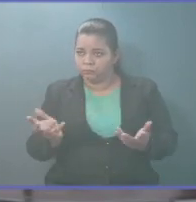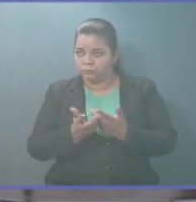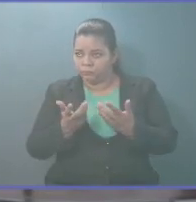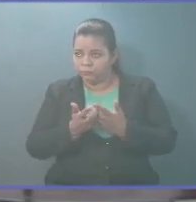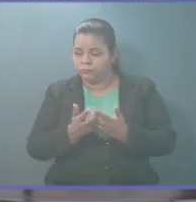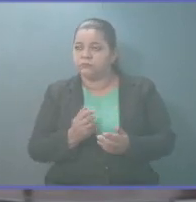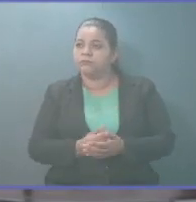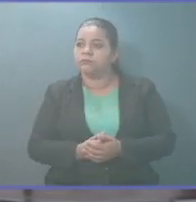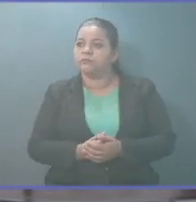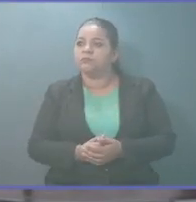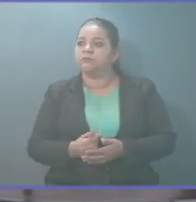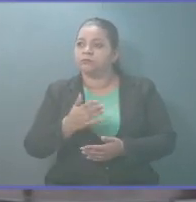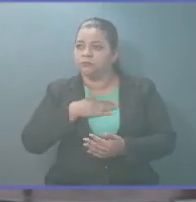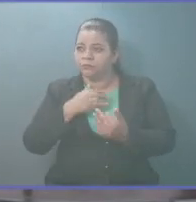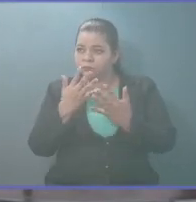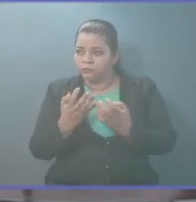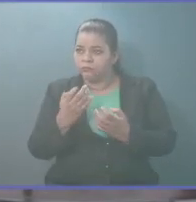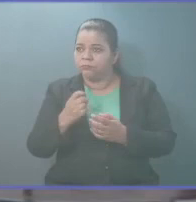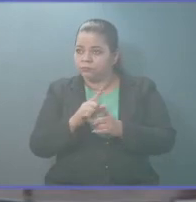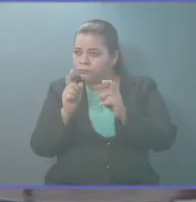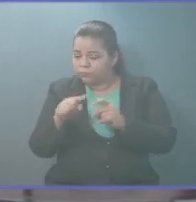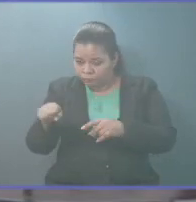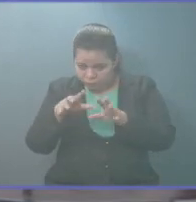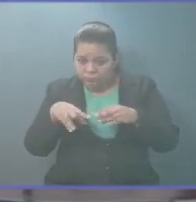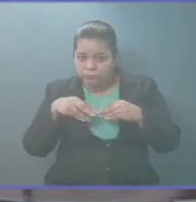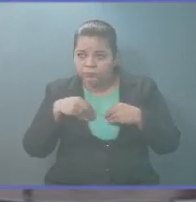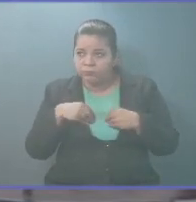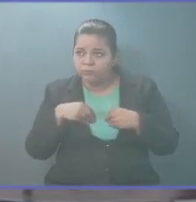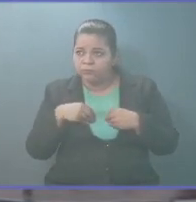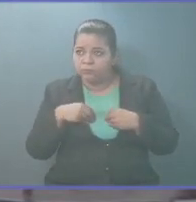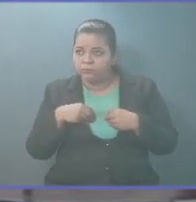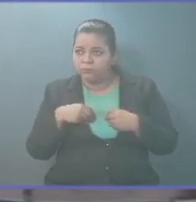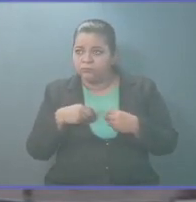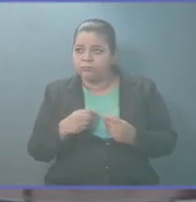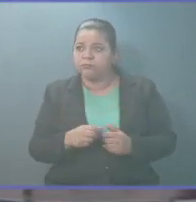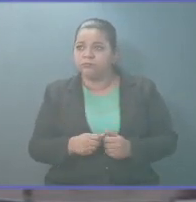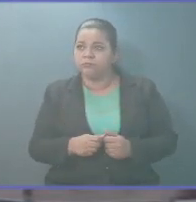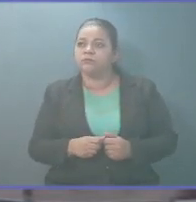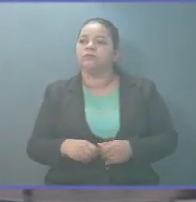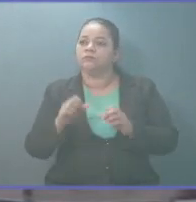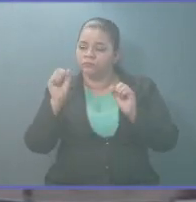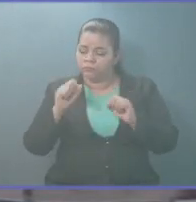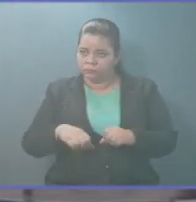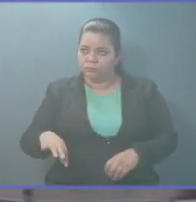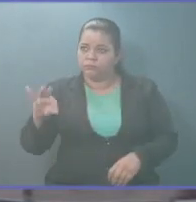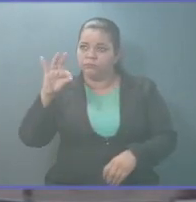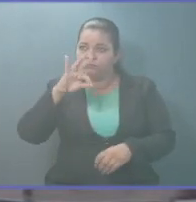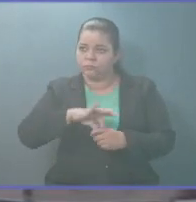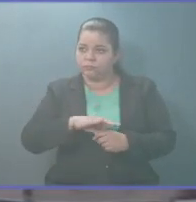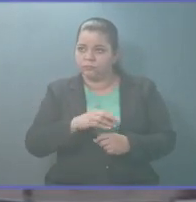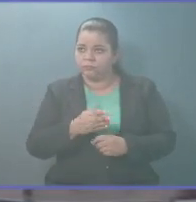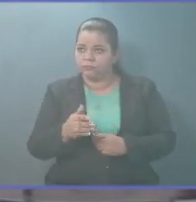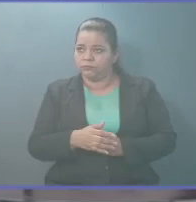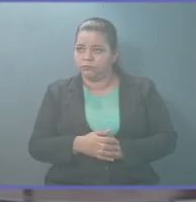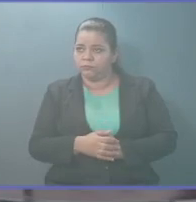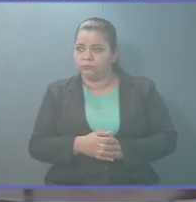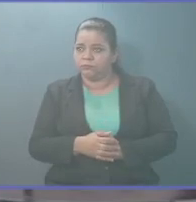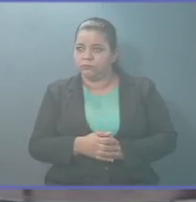les preguntaría si están de acuerdo en aceptar esta observación. Favor emitir su voto.